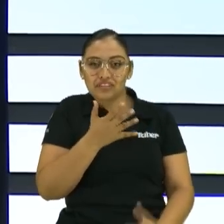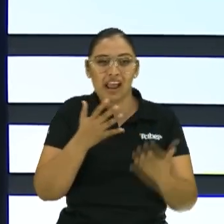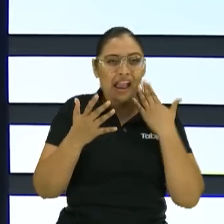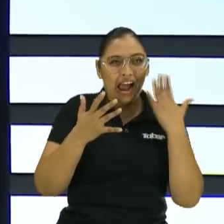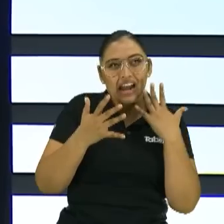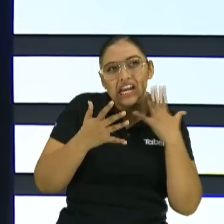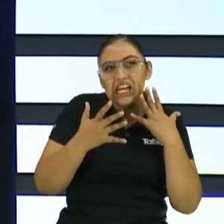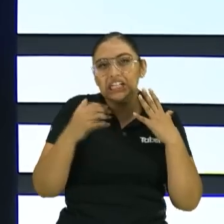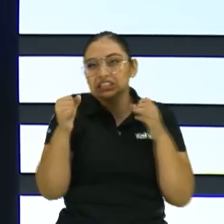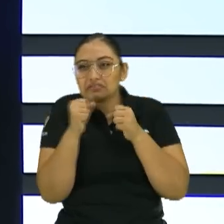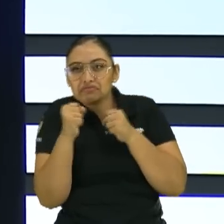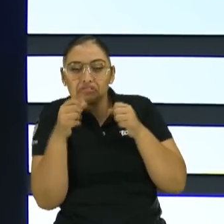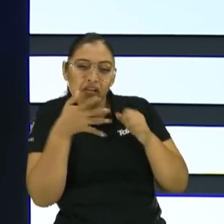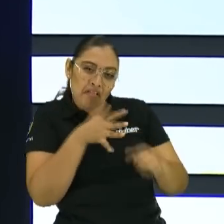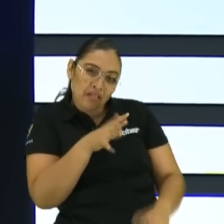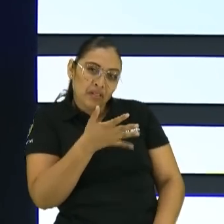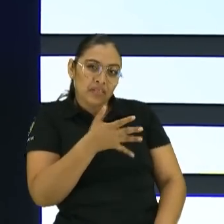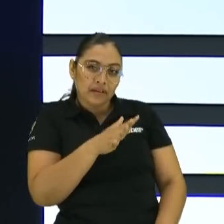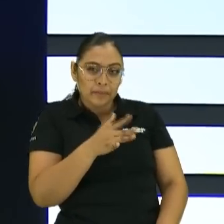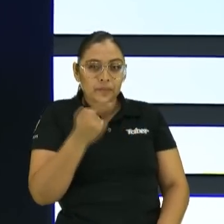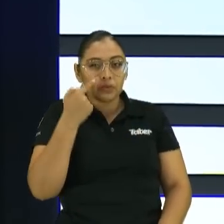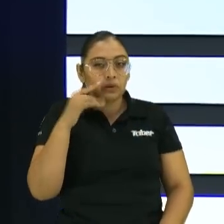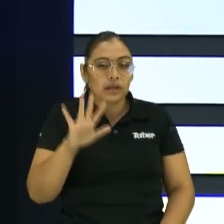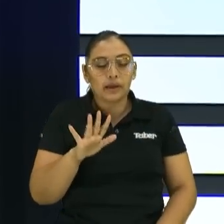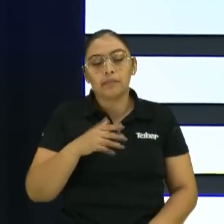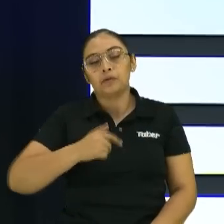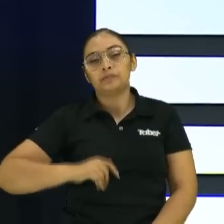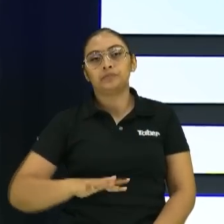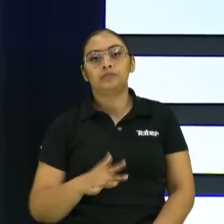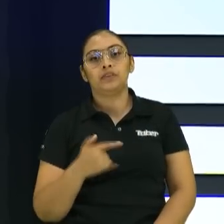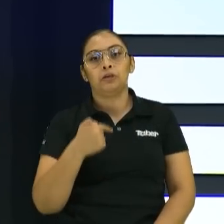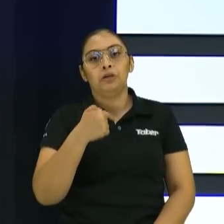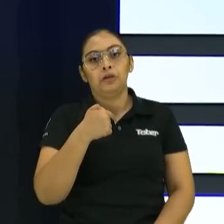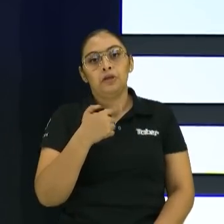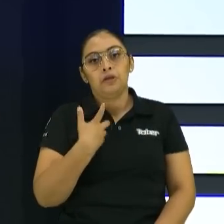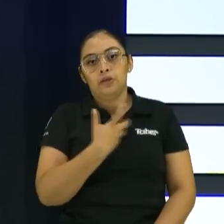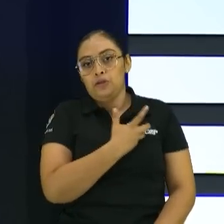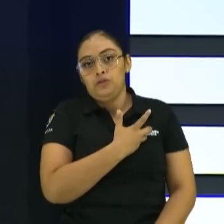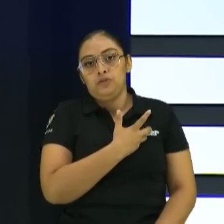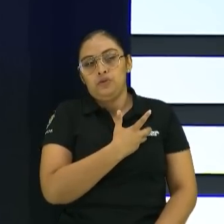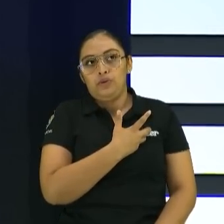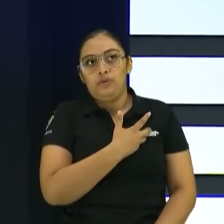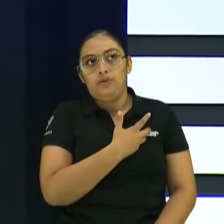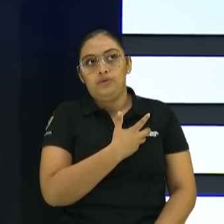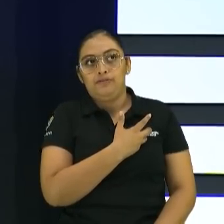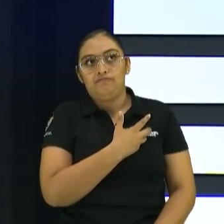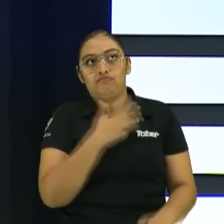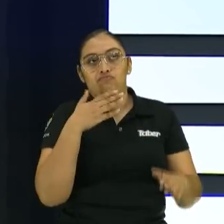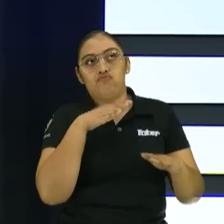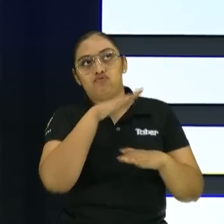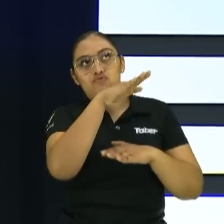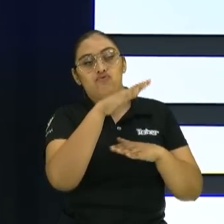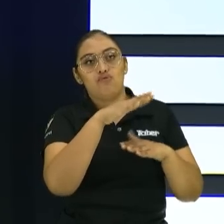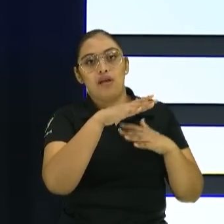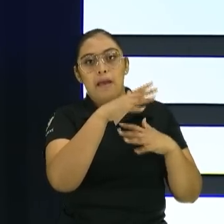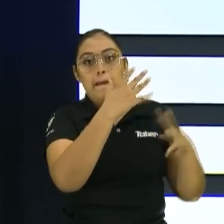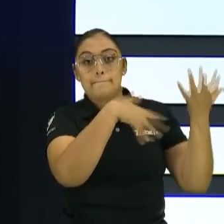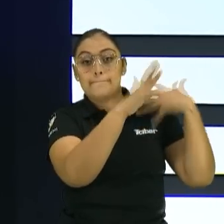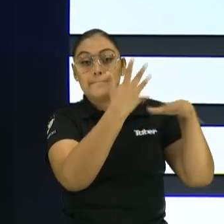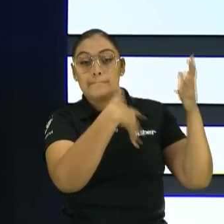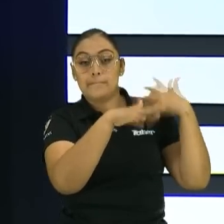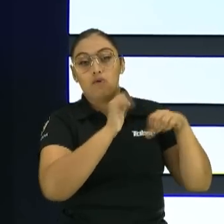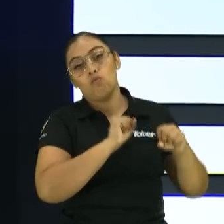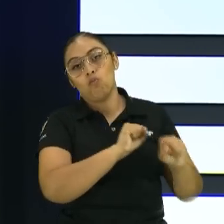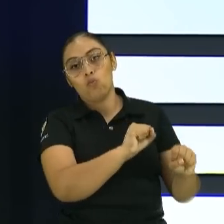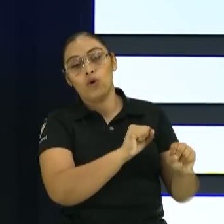cuando usted llega al mar Muerto que vamos a estar por ahí a fin de año Dios nos dé vida usted se va metiendo al mar Muerto y no